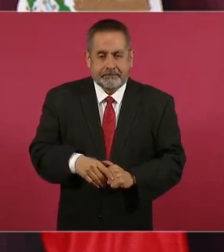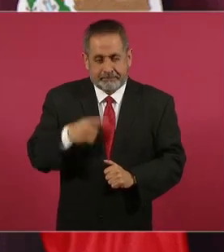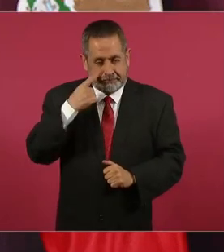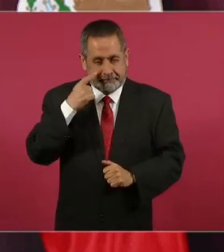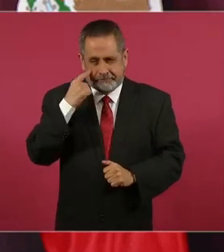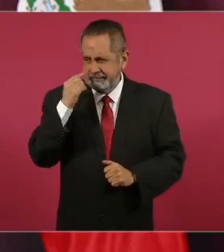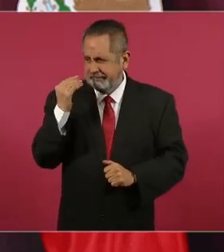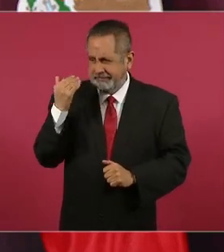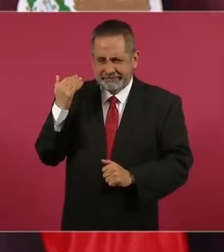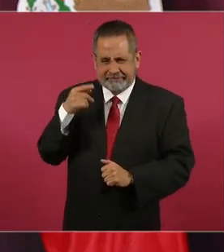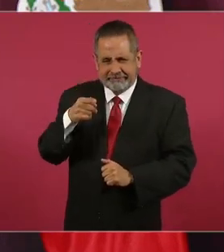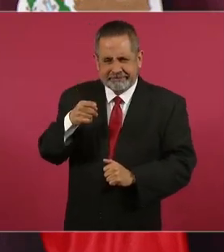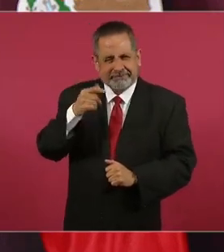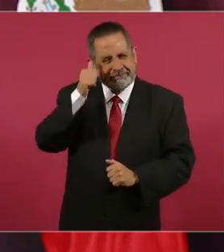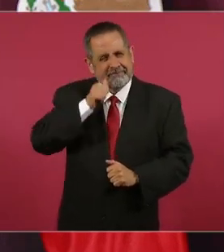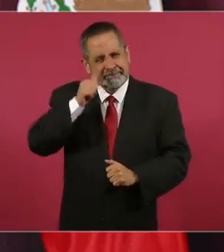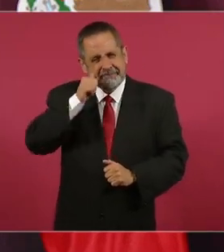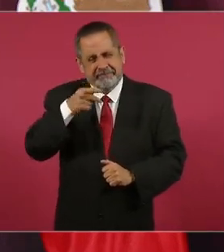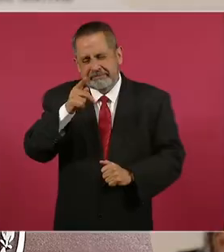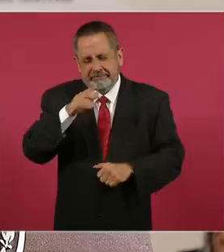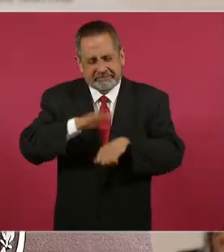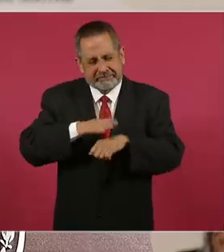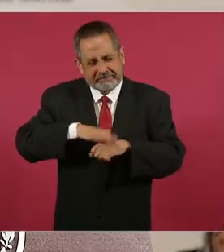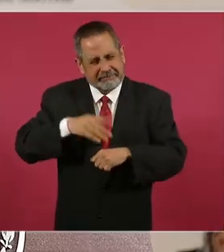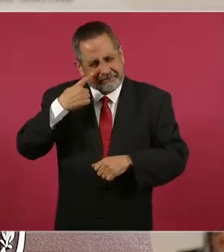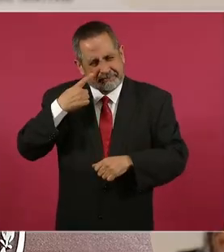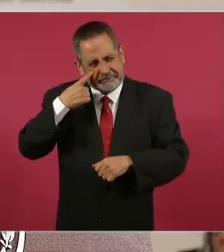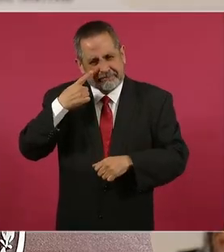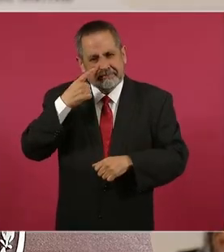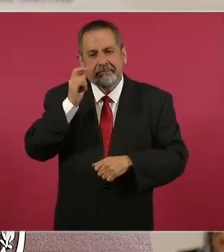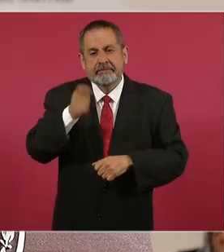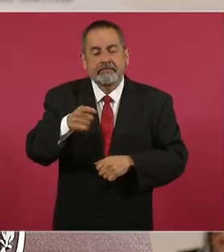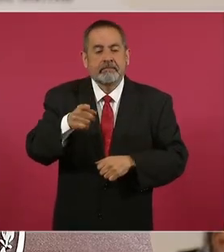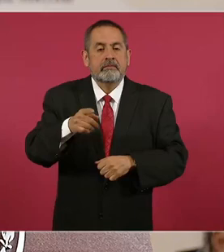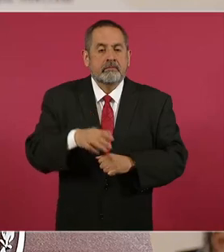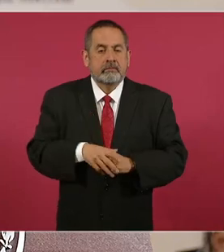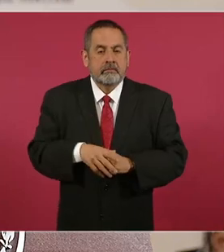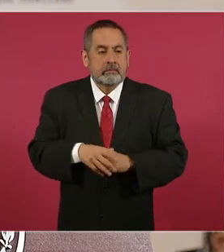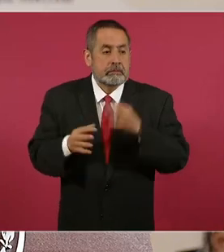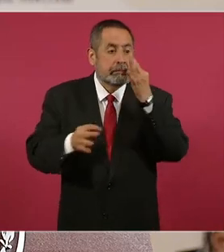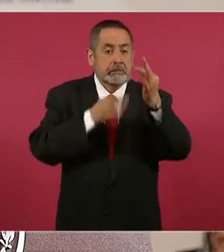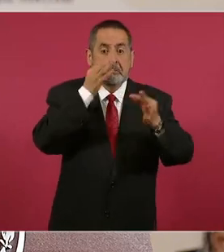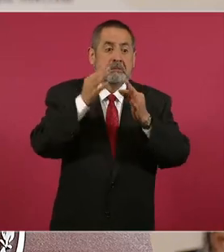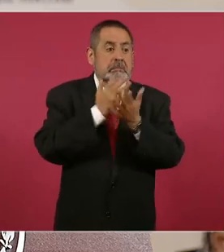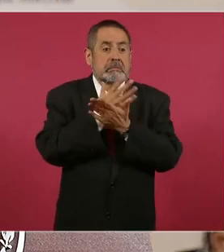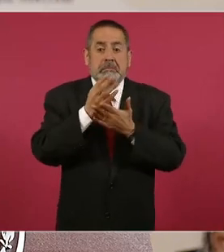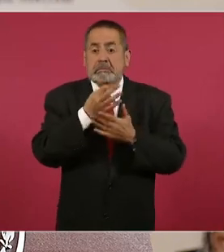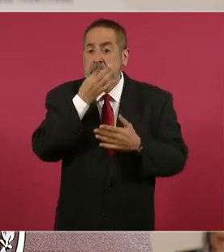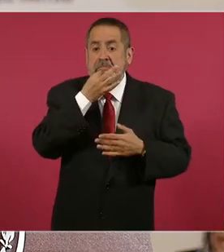últimamente, siempre, pero más ahora, lo